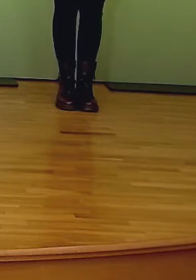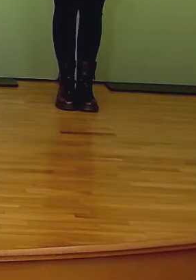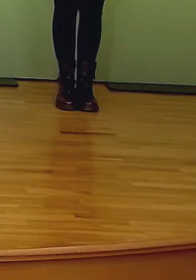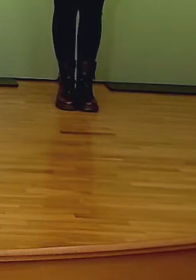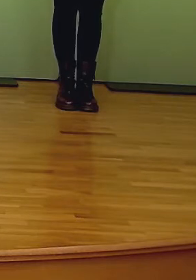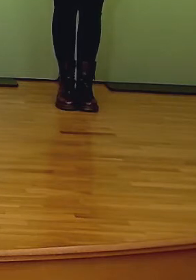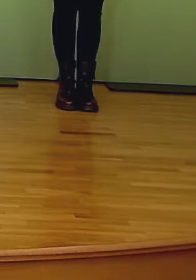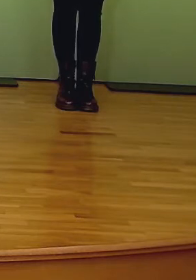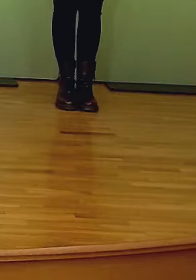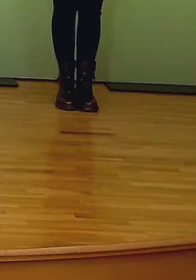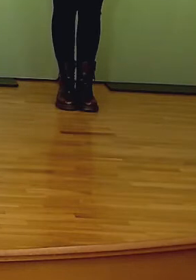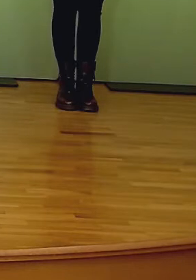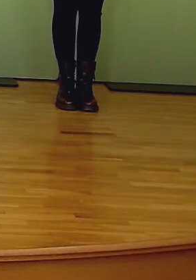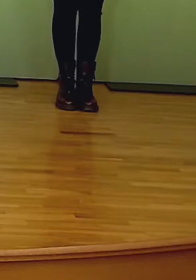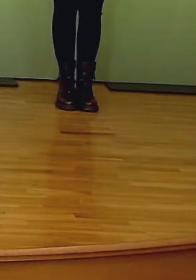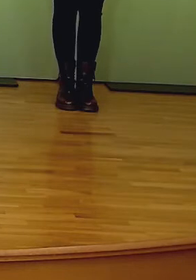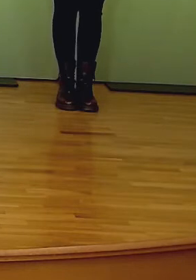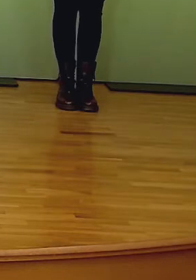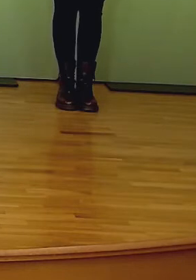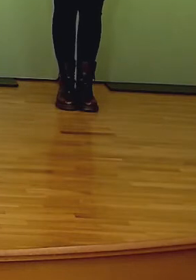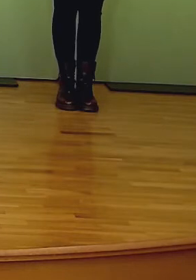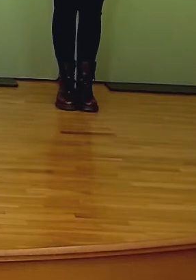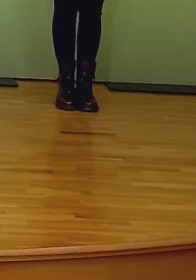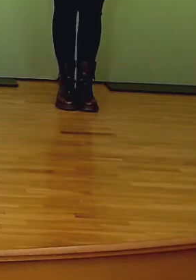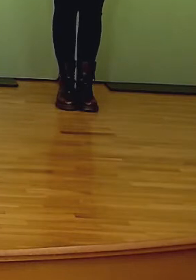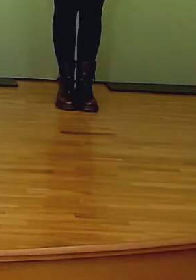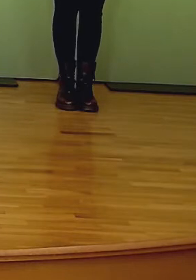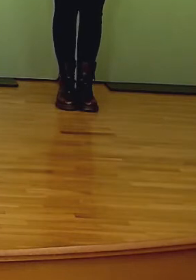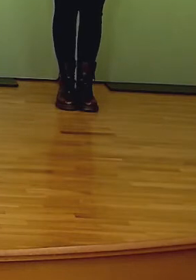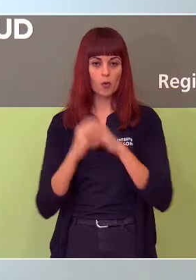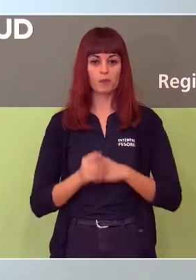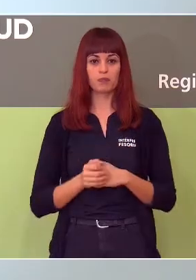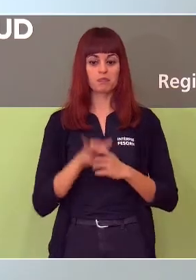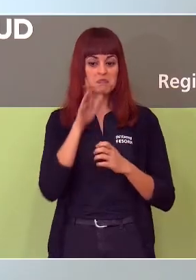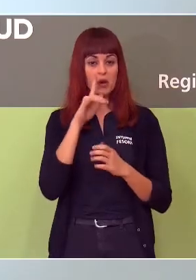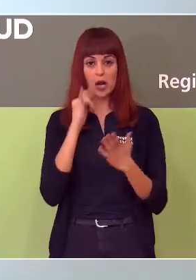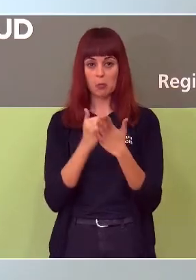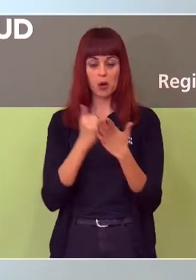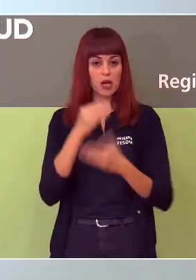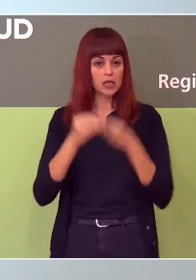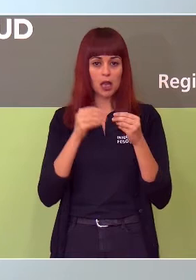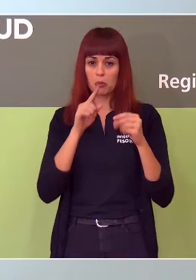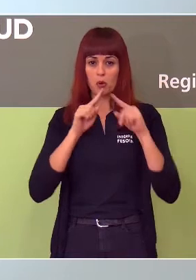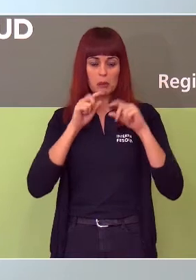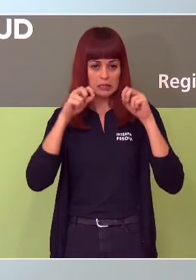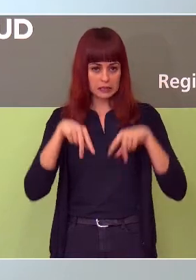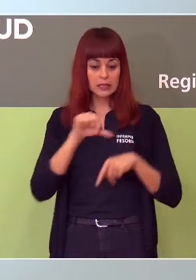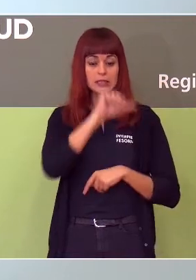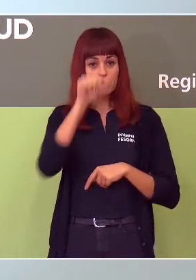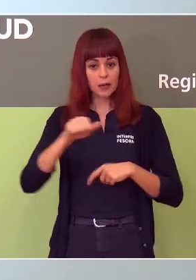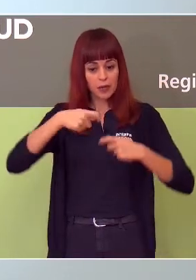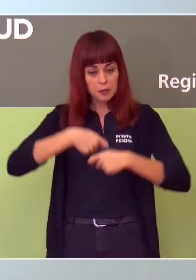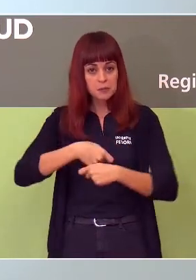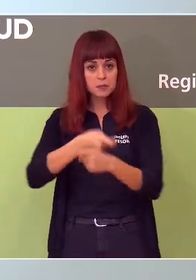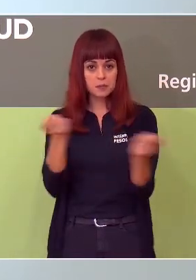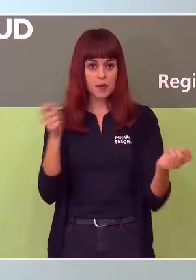sus contactos en caso de que el resultado fuera positivo. El pilotaje está haciéndose sin problemas y la semana próxima será extensivo al resto de